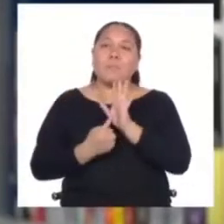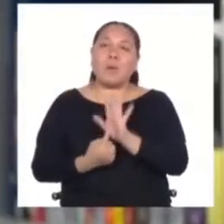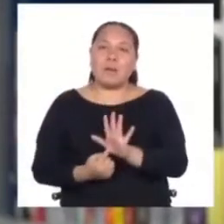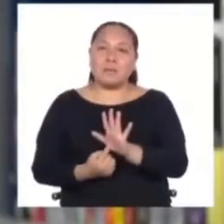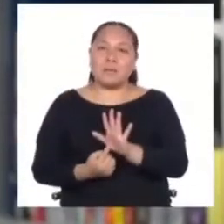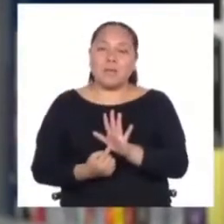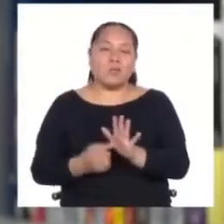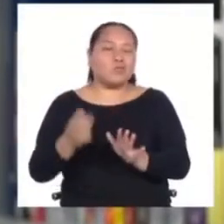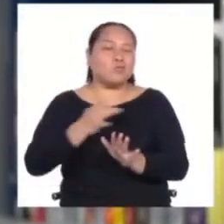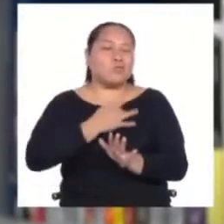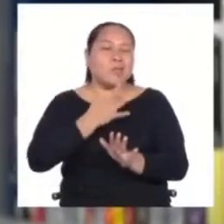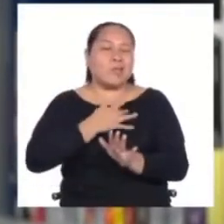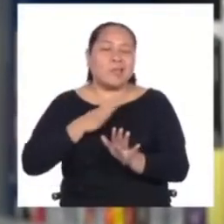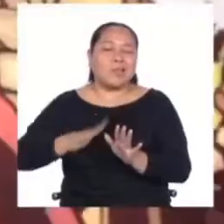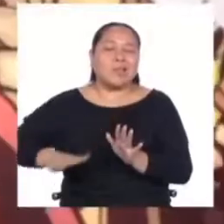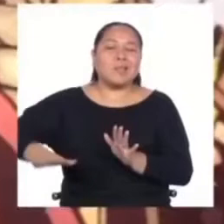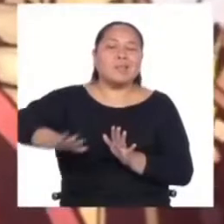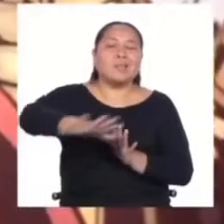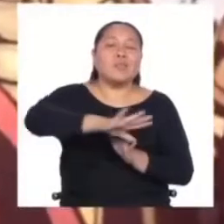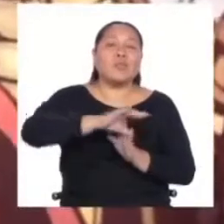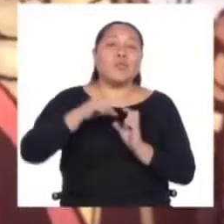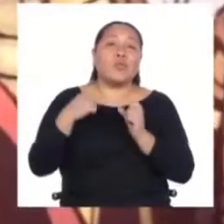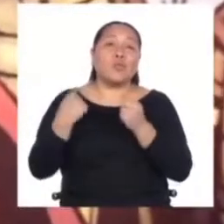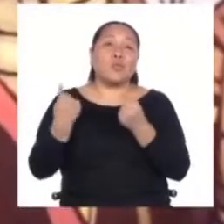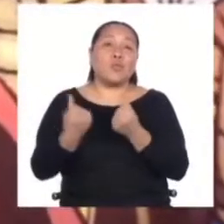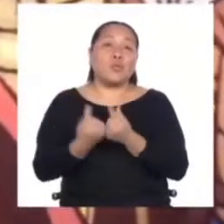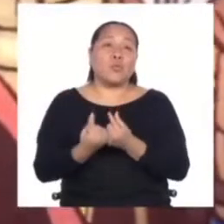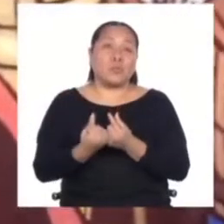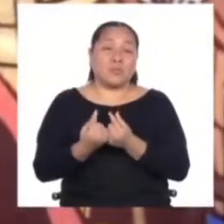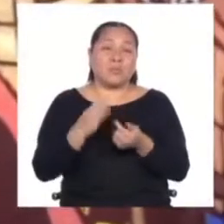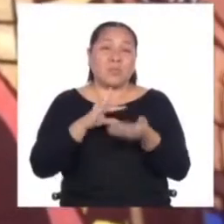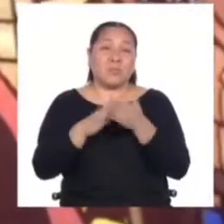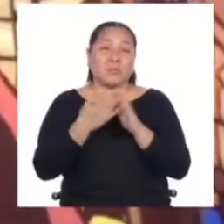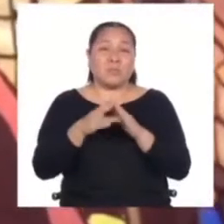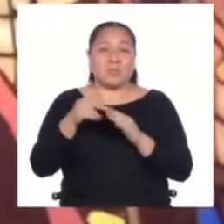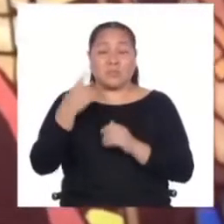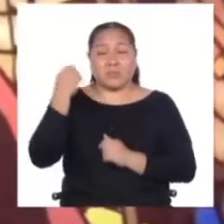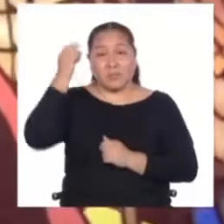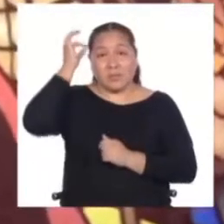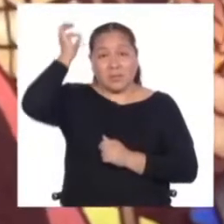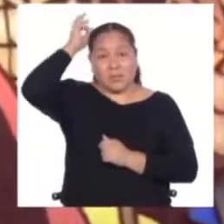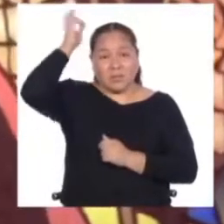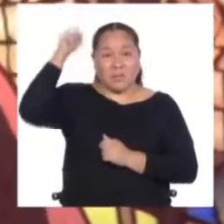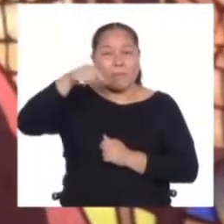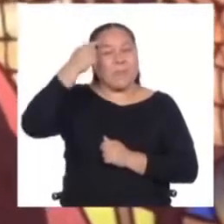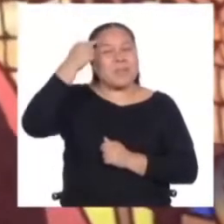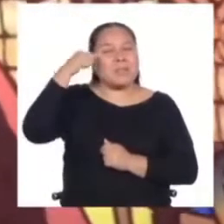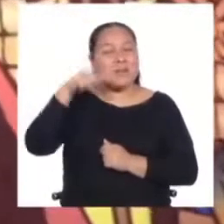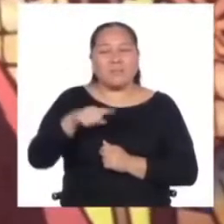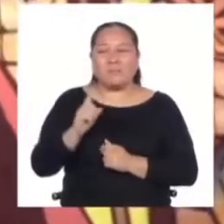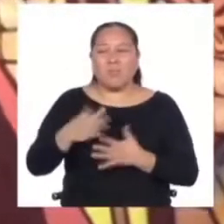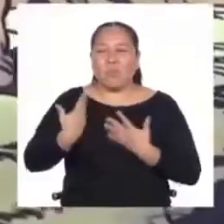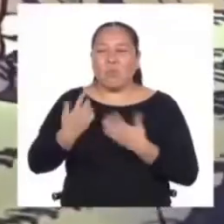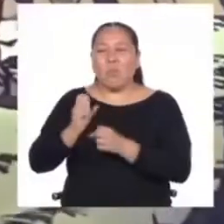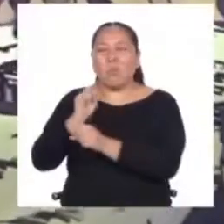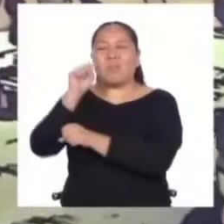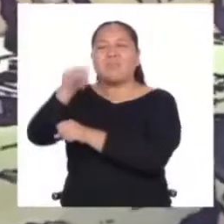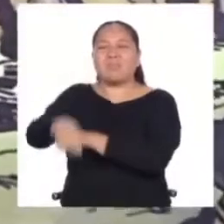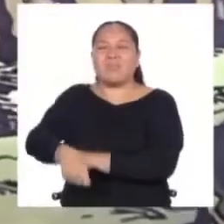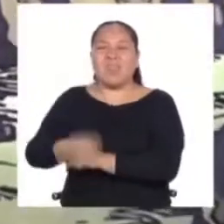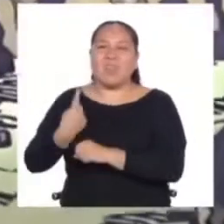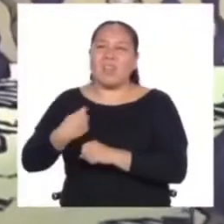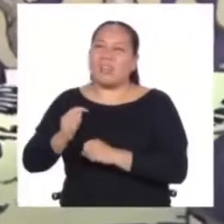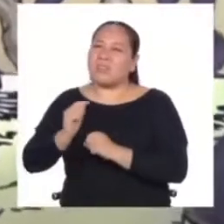de la población incaica, que era que los españoles no podían ser vencidos, no podían ser expulsados, que ellos